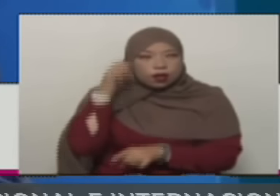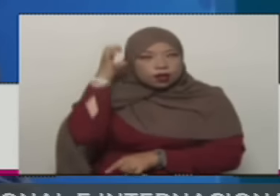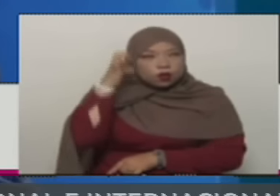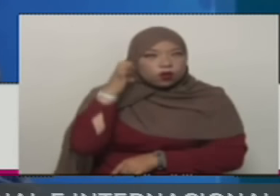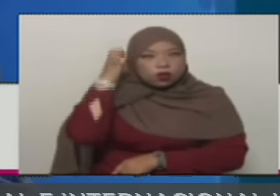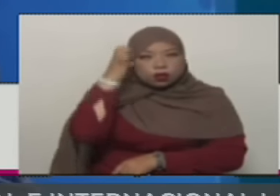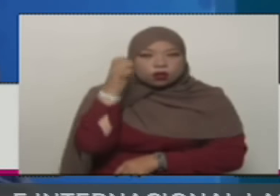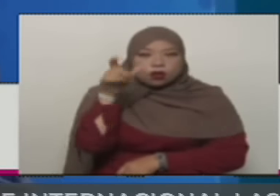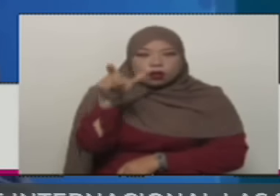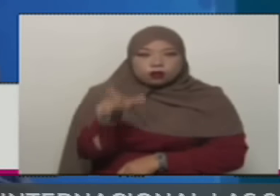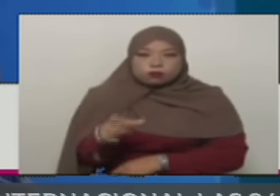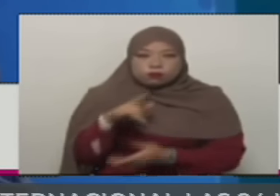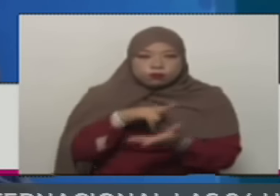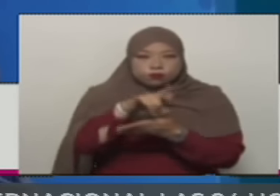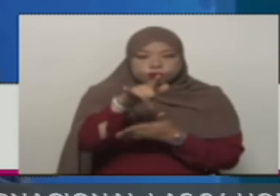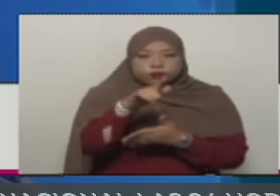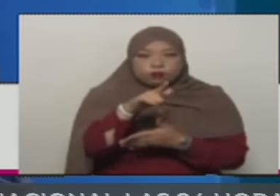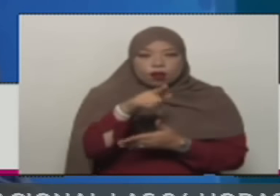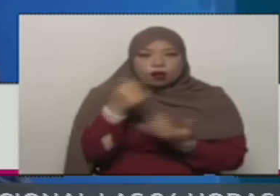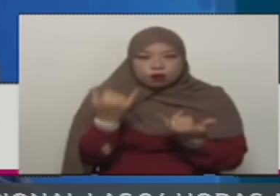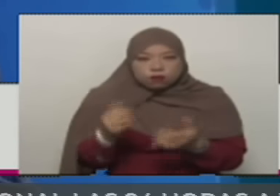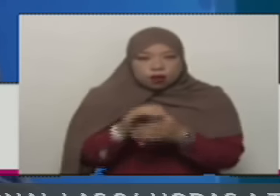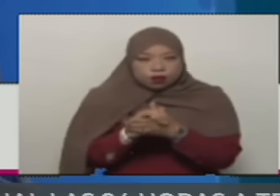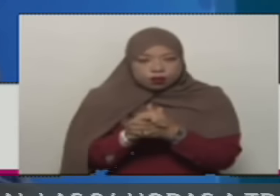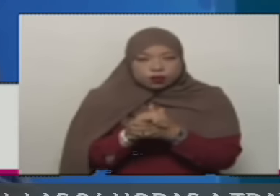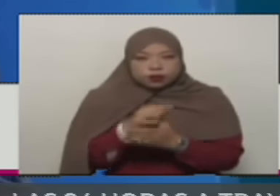Pedro Sánchez viajó ahorita a China, bueno, para